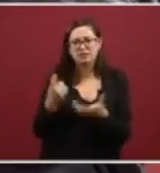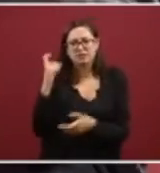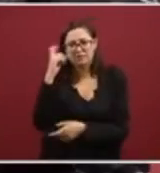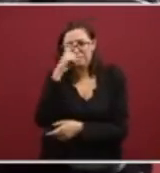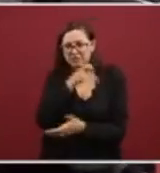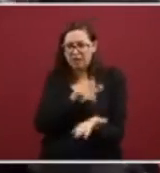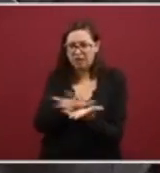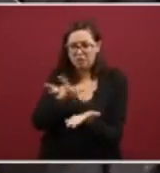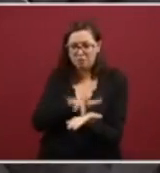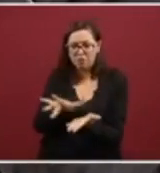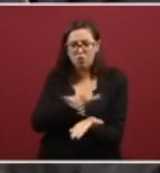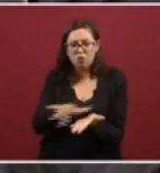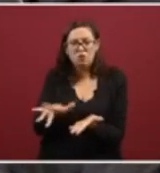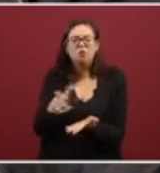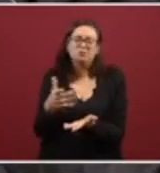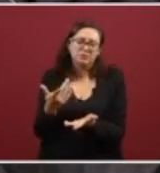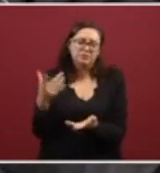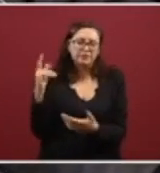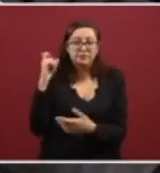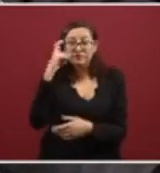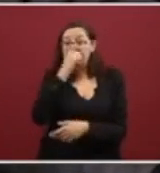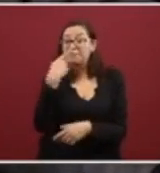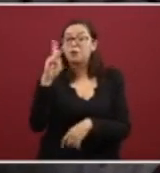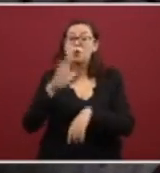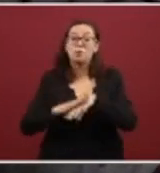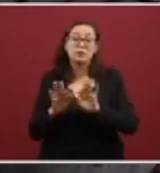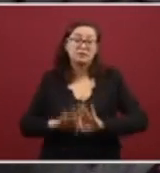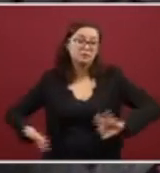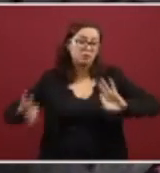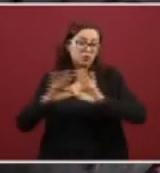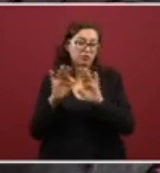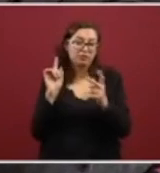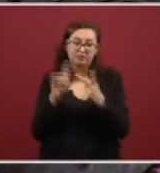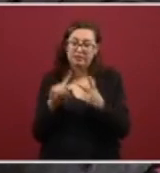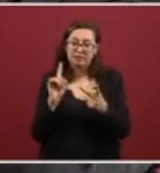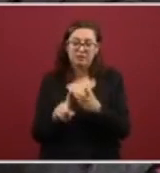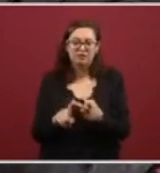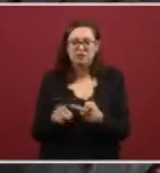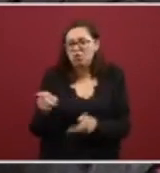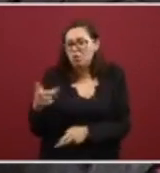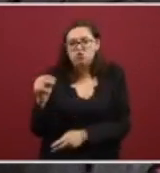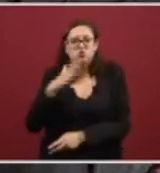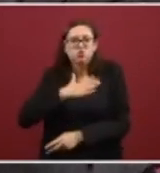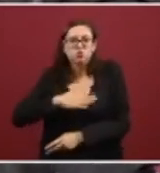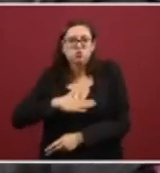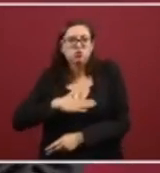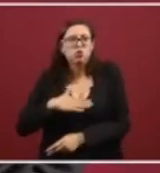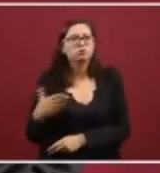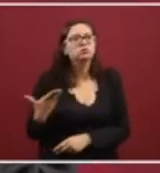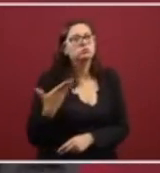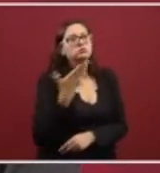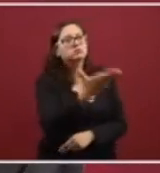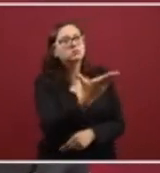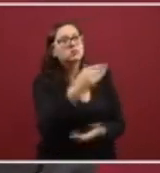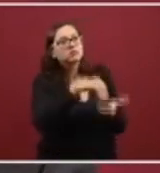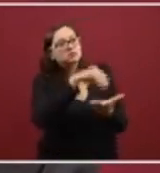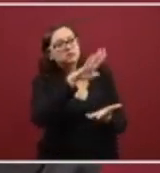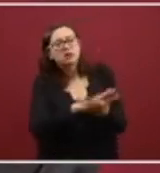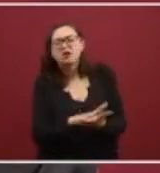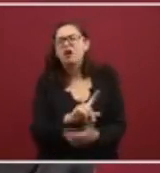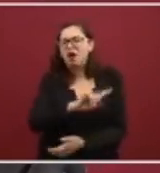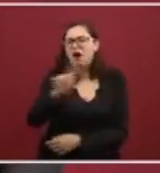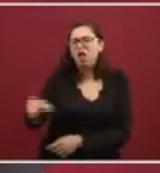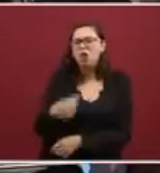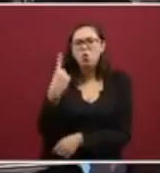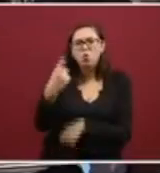darles apoyos en un momento dado, sino principalmente porque no es justo para la persona que pidió una audiencia que le digas te veo en un año,